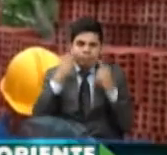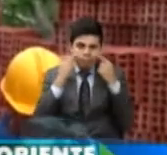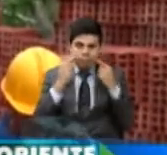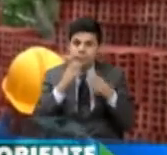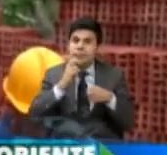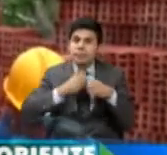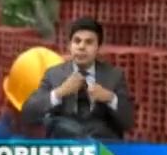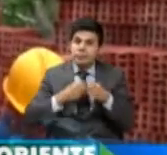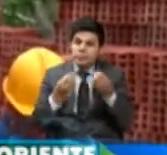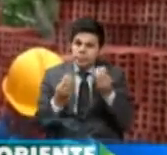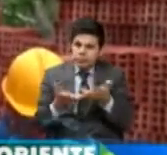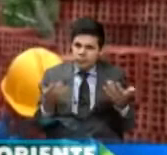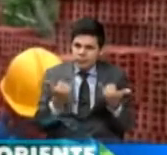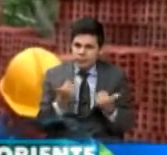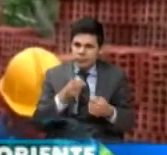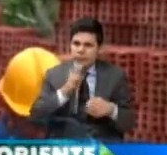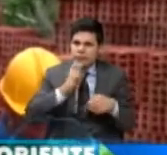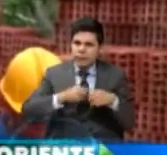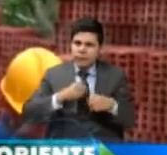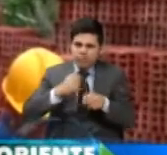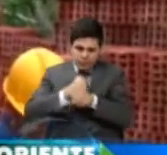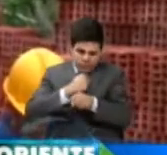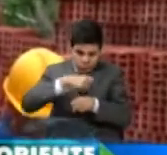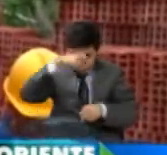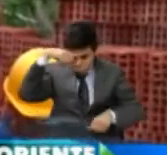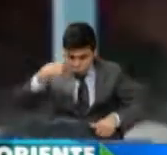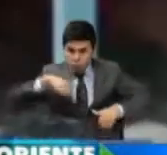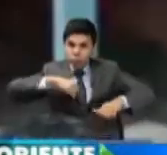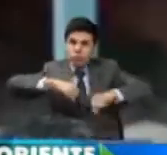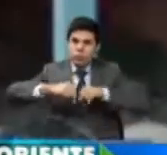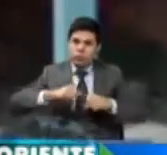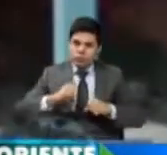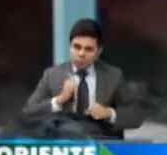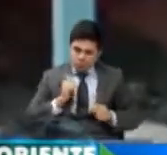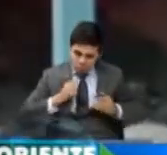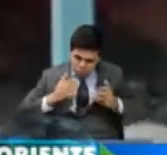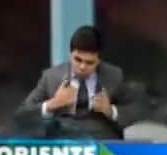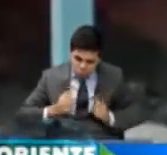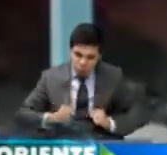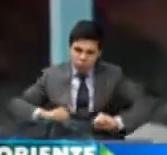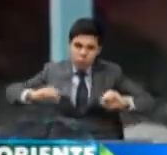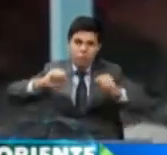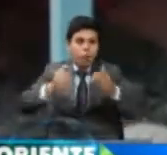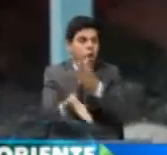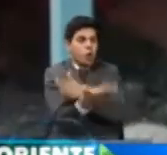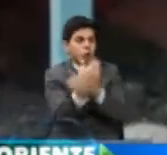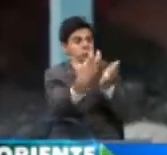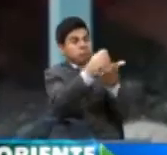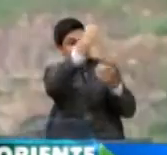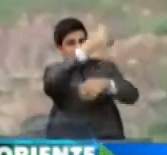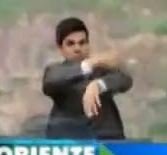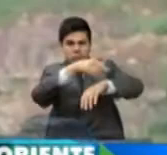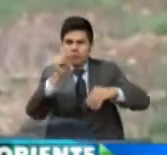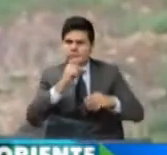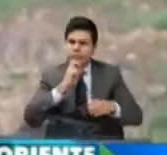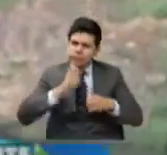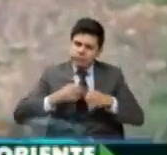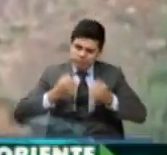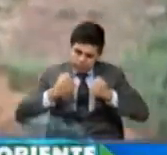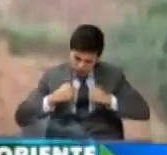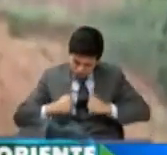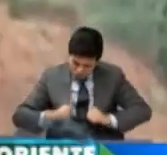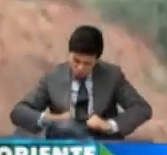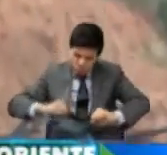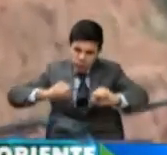porque son cosas que se han hecho a pulso. No me las he ganado ni con una lotería ni con un chance, sino ha sido